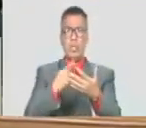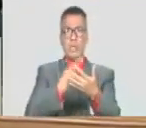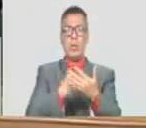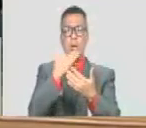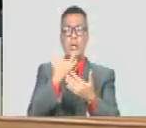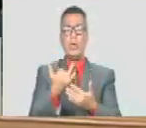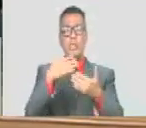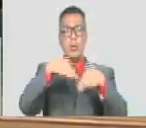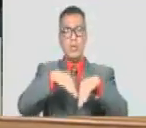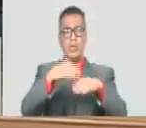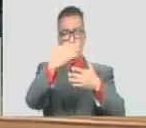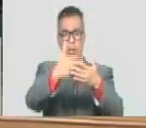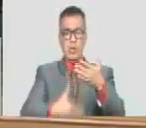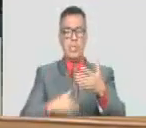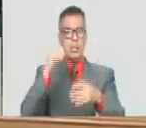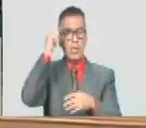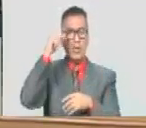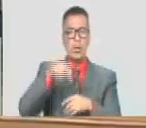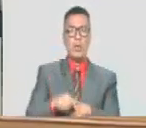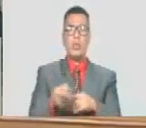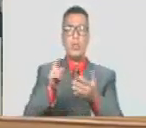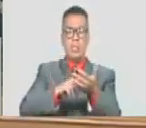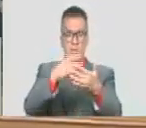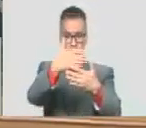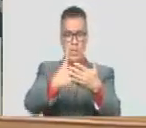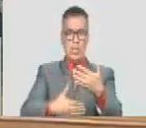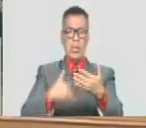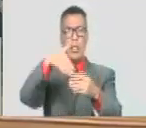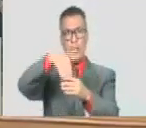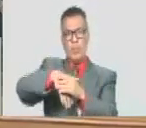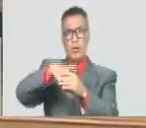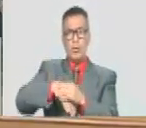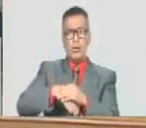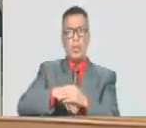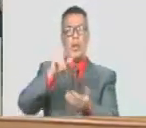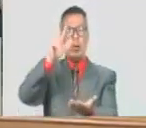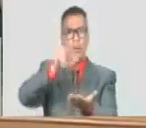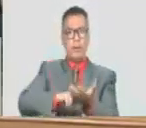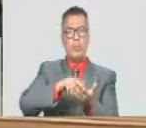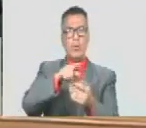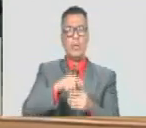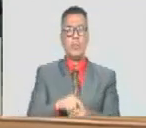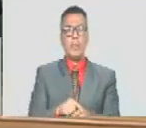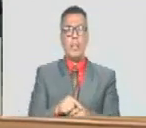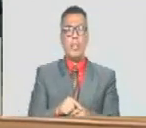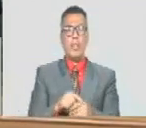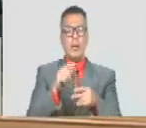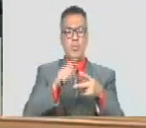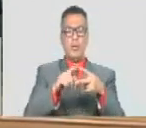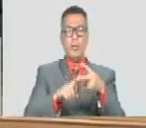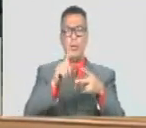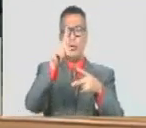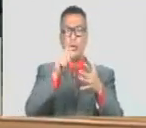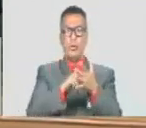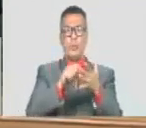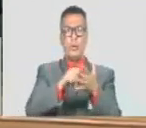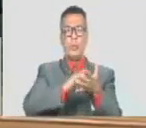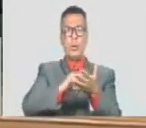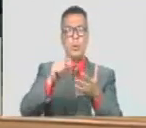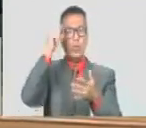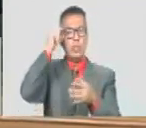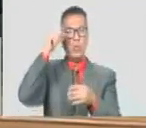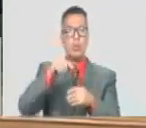propuesta del orden del día. Una vez leída y sometida a votación, resultó aprobada. Punto número uno del orden del